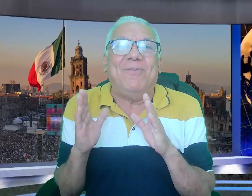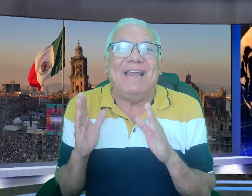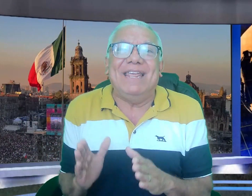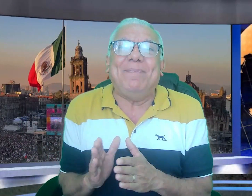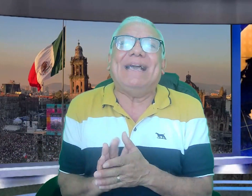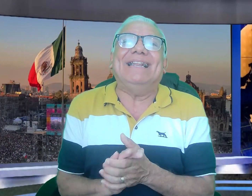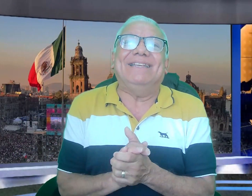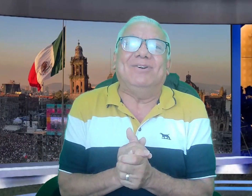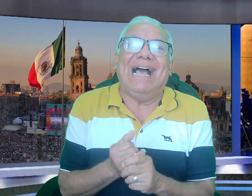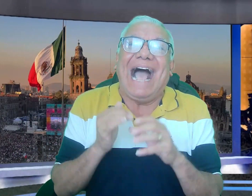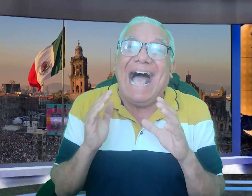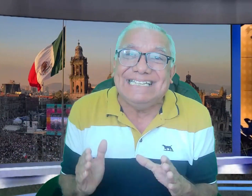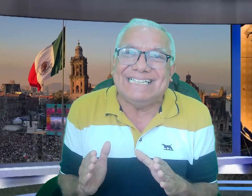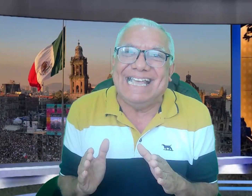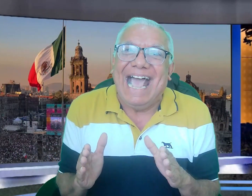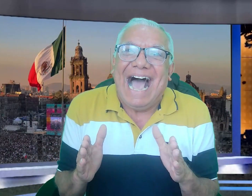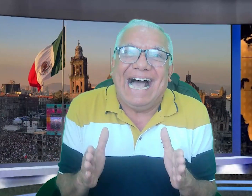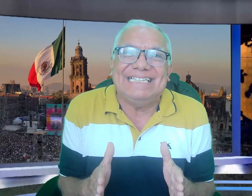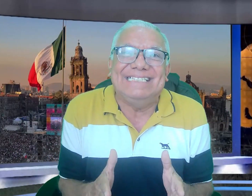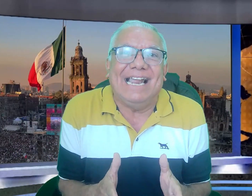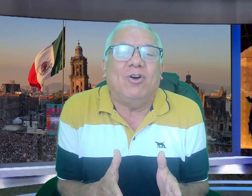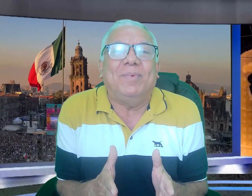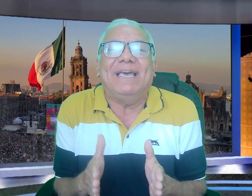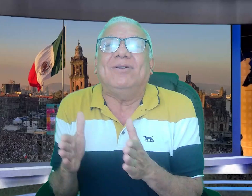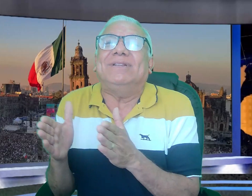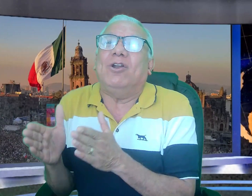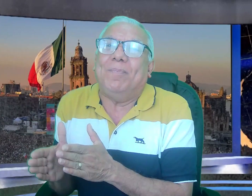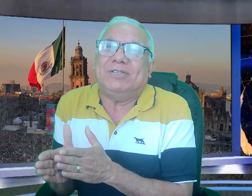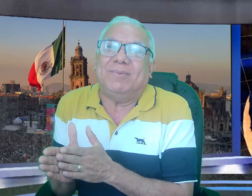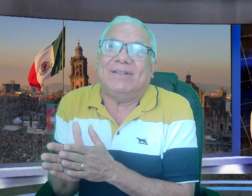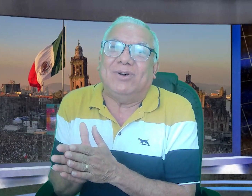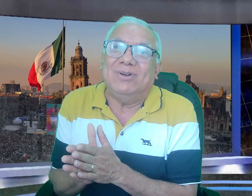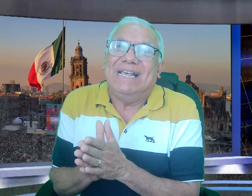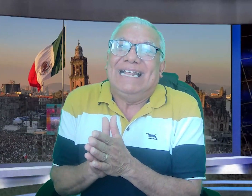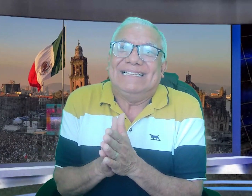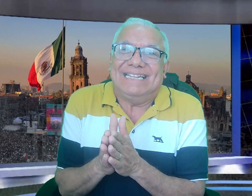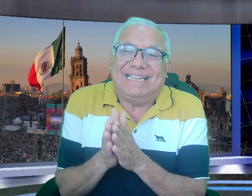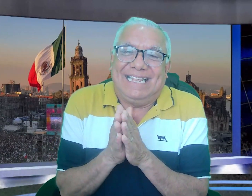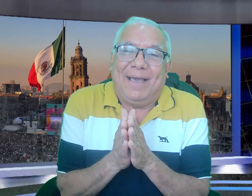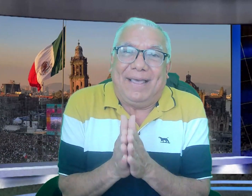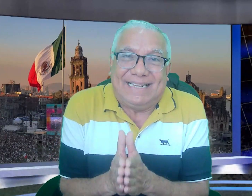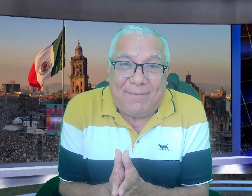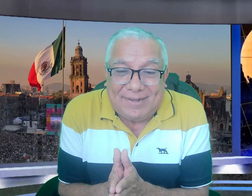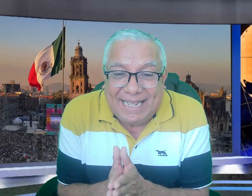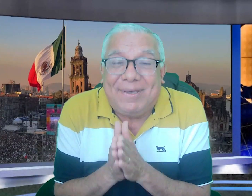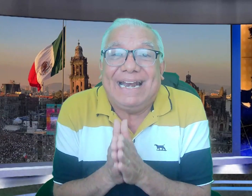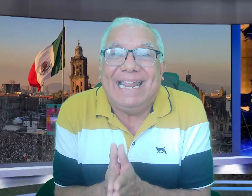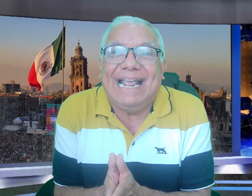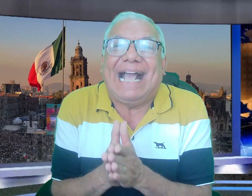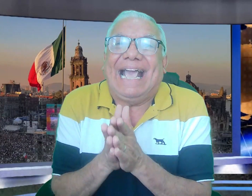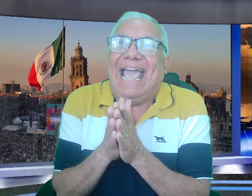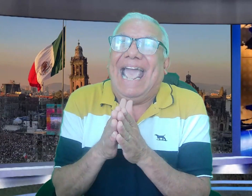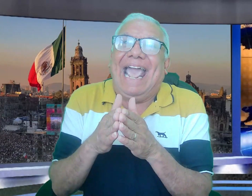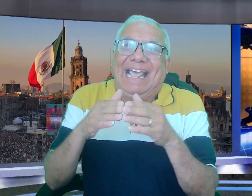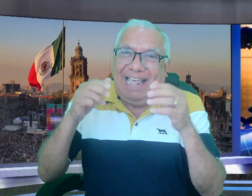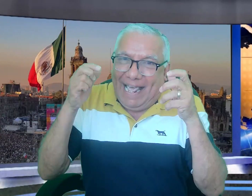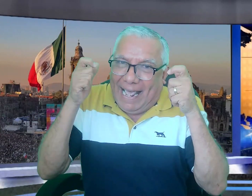que Felipe Calderón hace hacia el gobierno de López Obrador de haberle